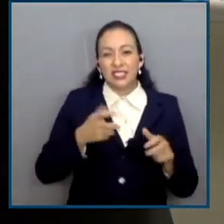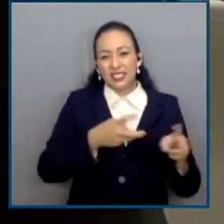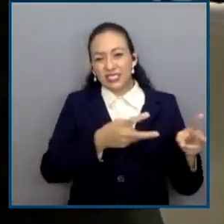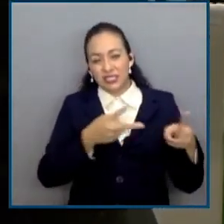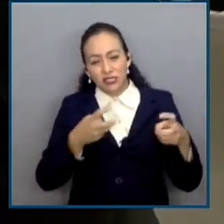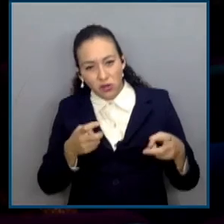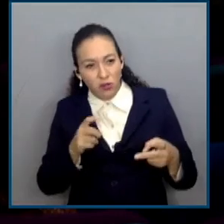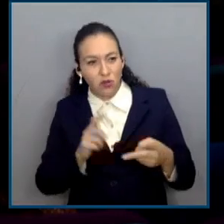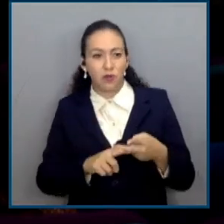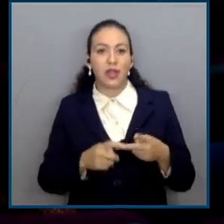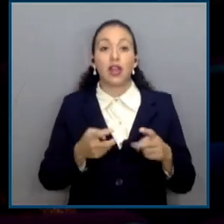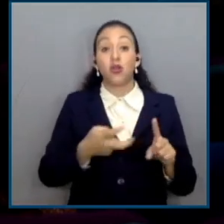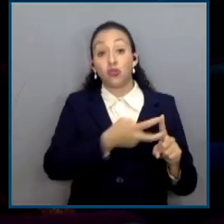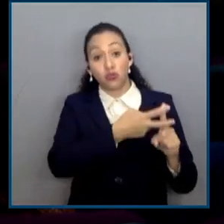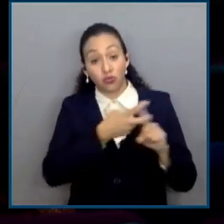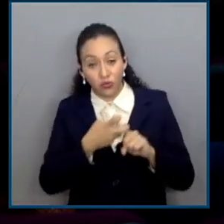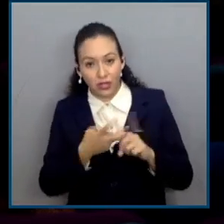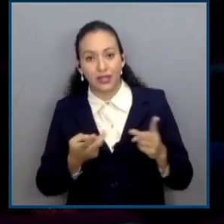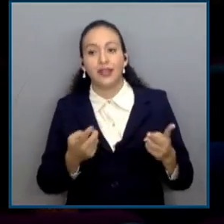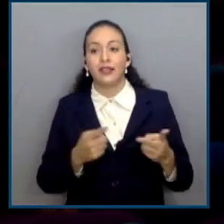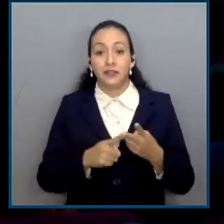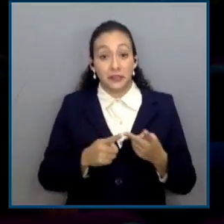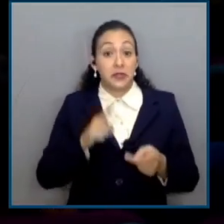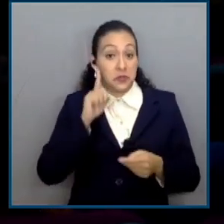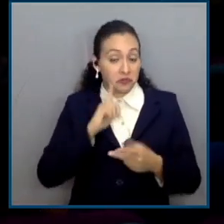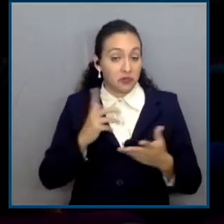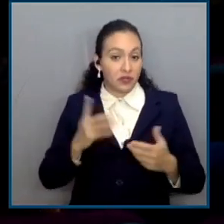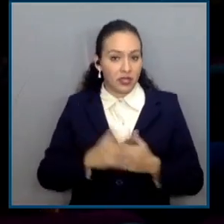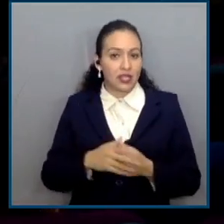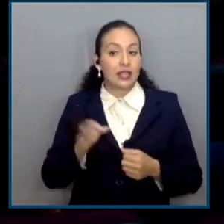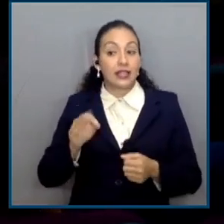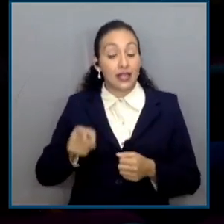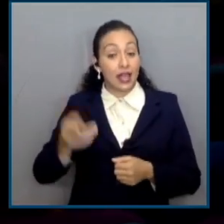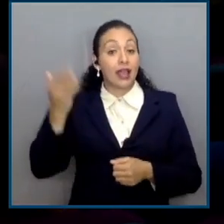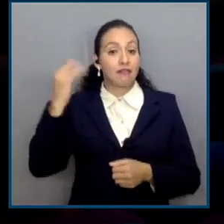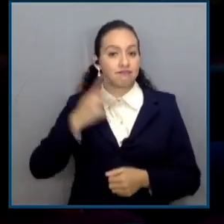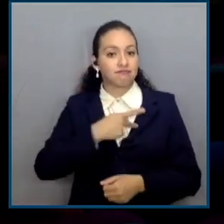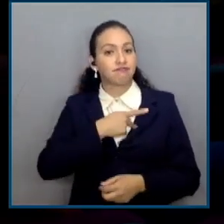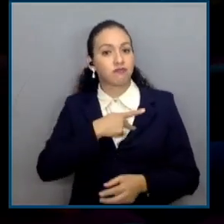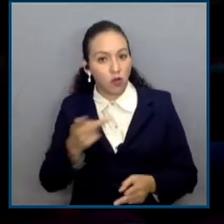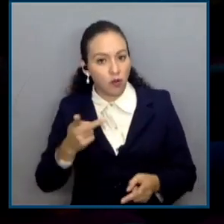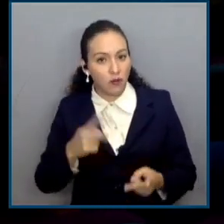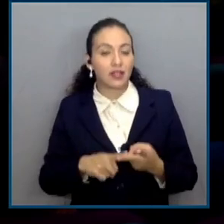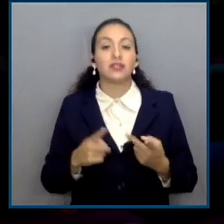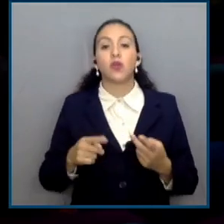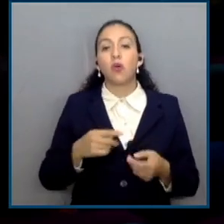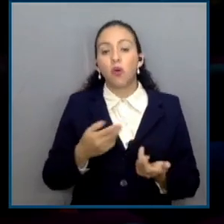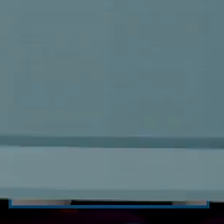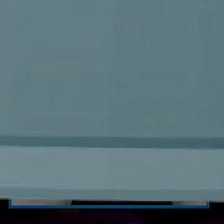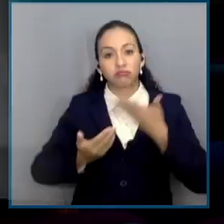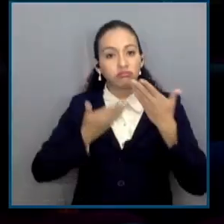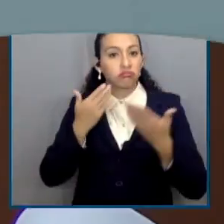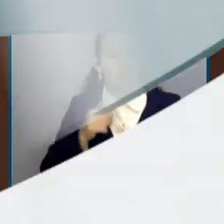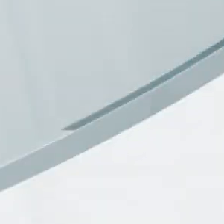y vivían en situación de pobreza. Además, cometieron el delito por indicaciones de su pareja.